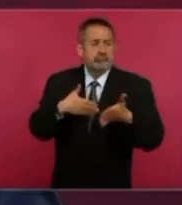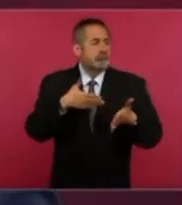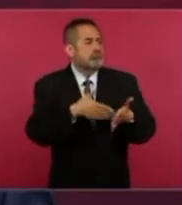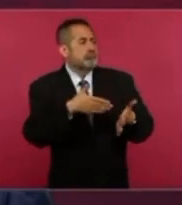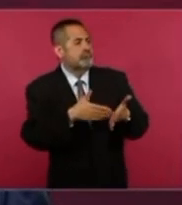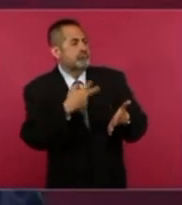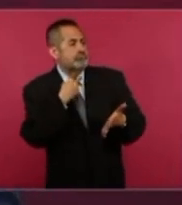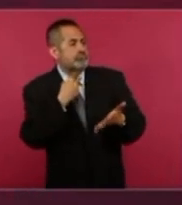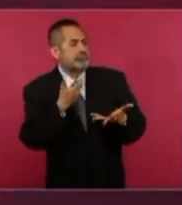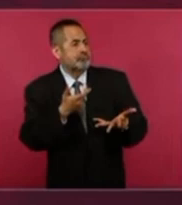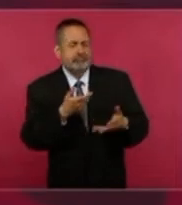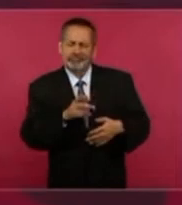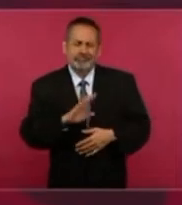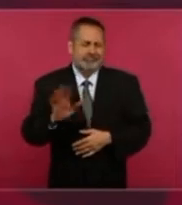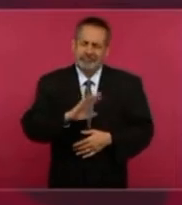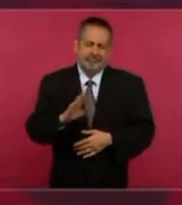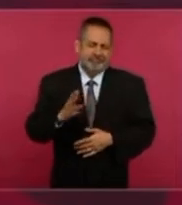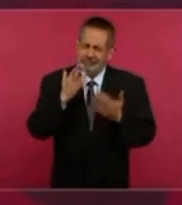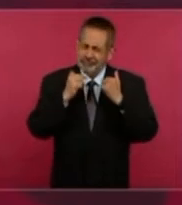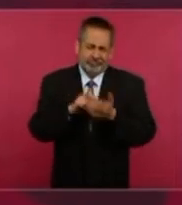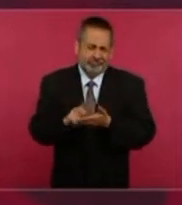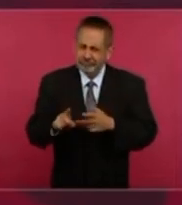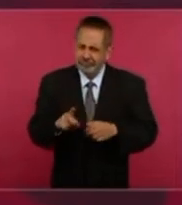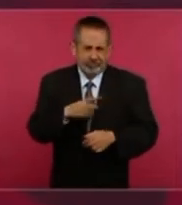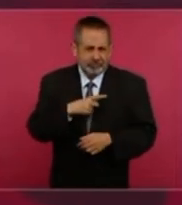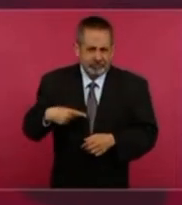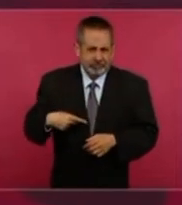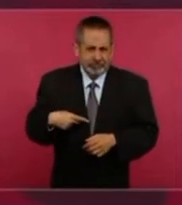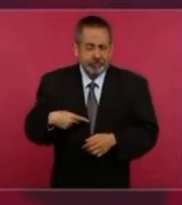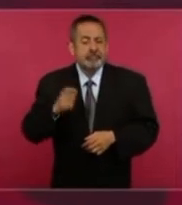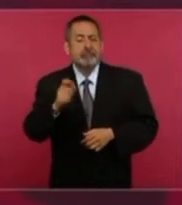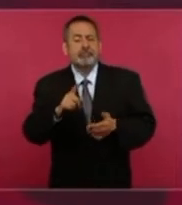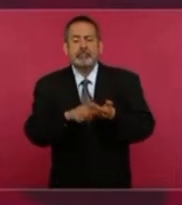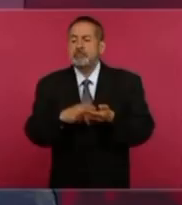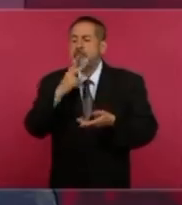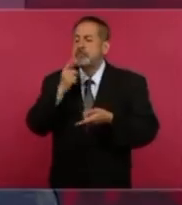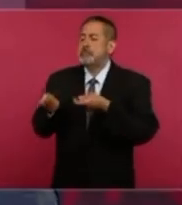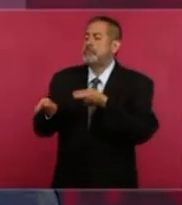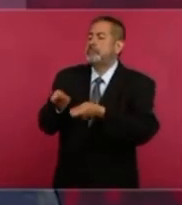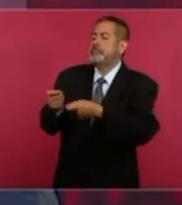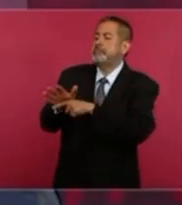Y es utilizar al pueblo,